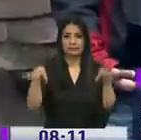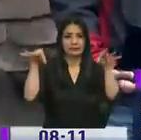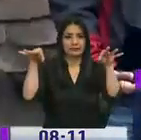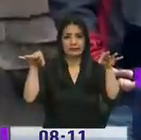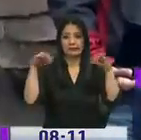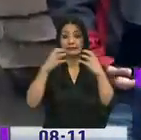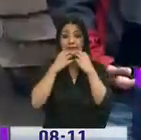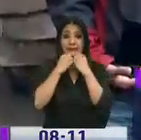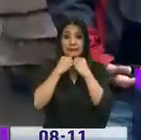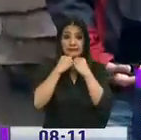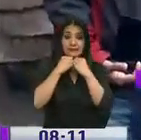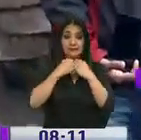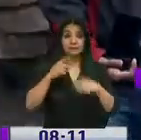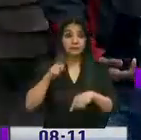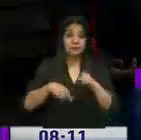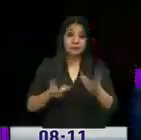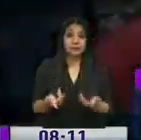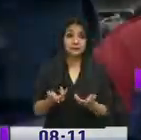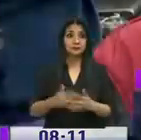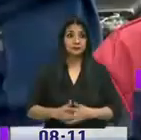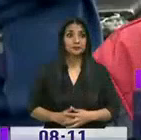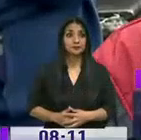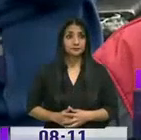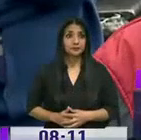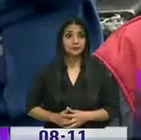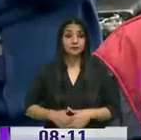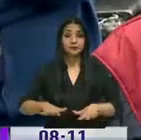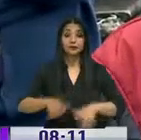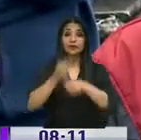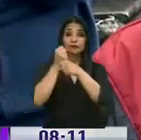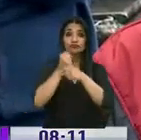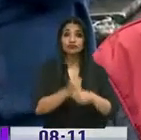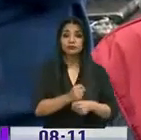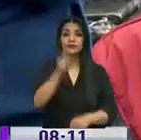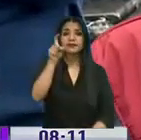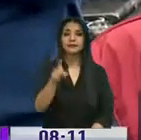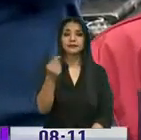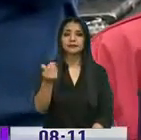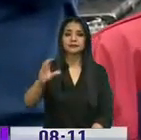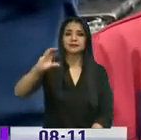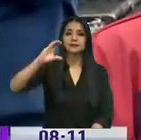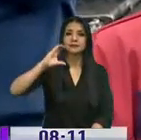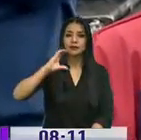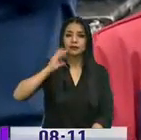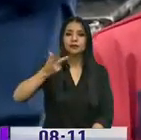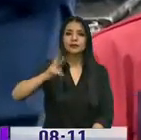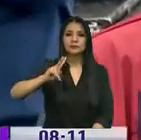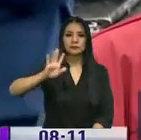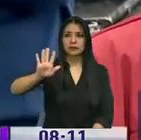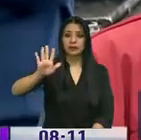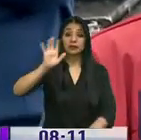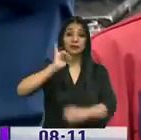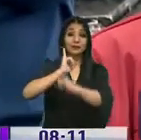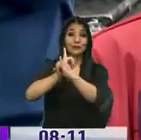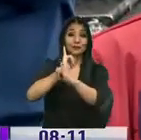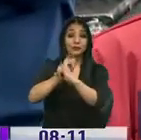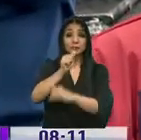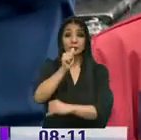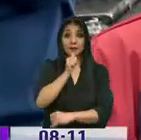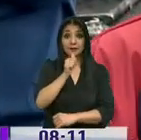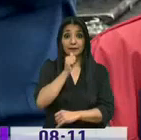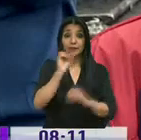tampoco les dejan hacer mucho más. Aquí la fundación necesita recursos y el apoyo tanto de instituciones privadas